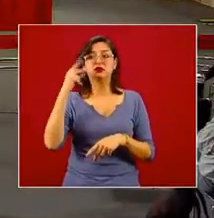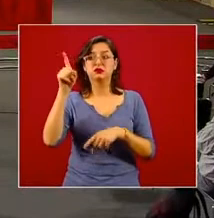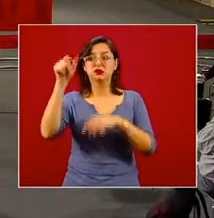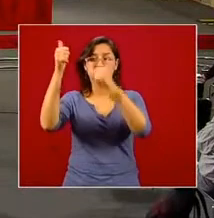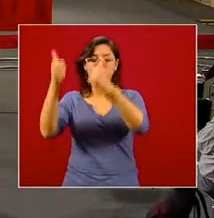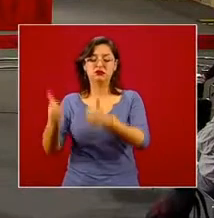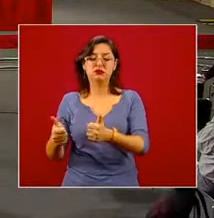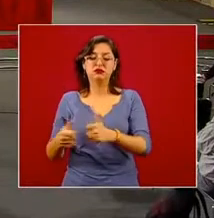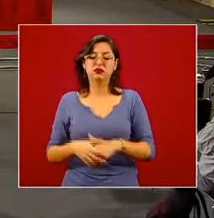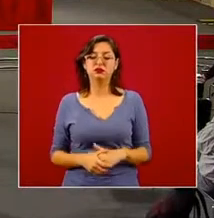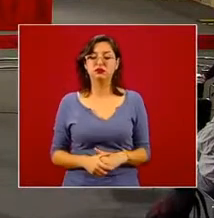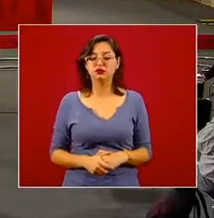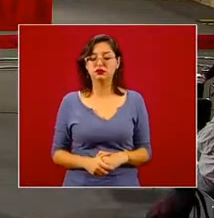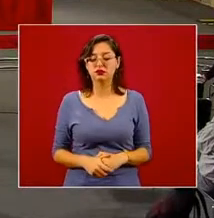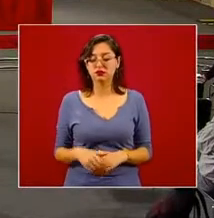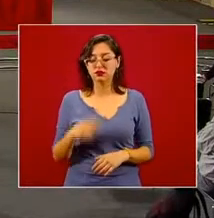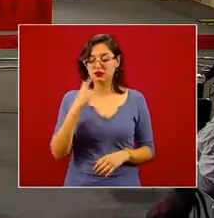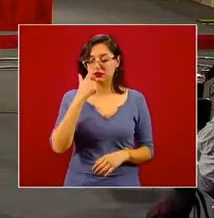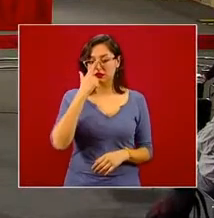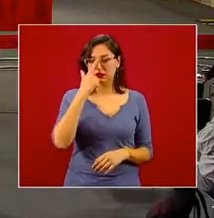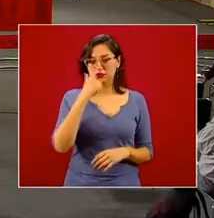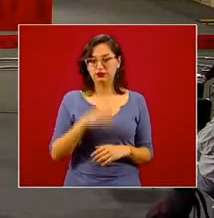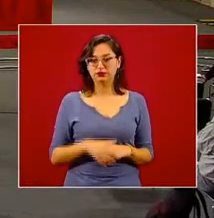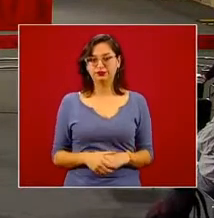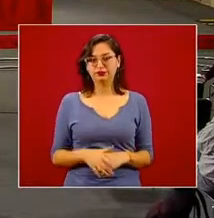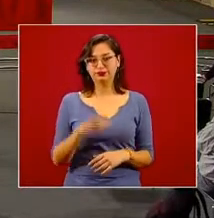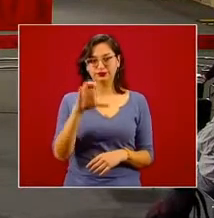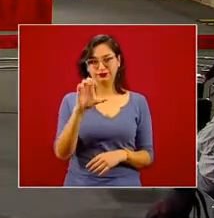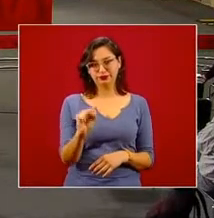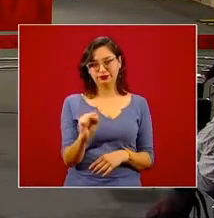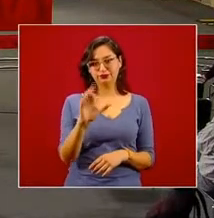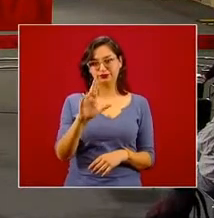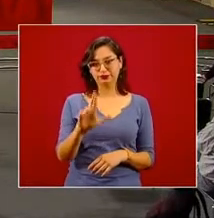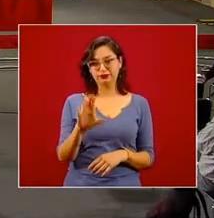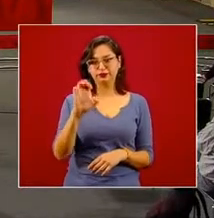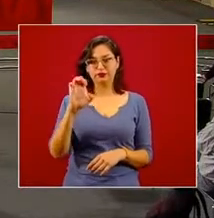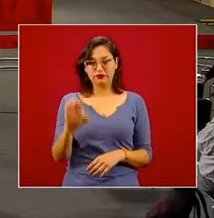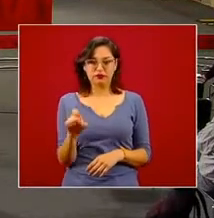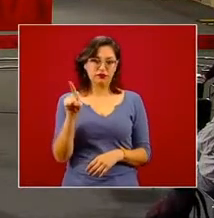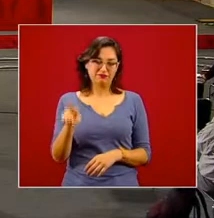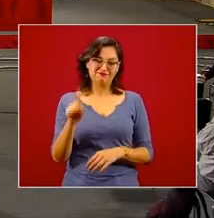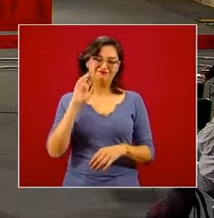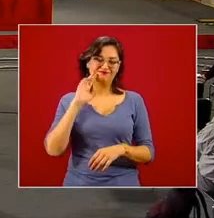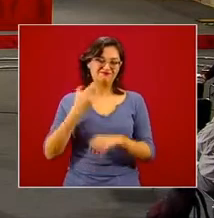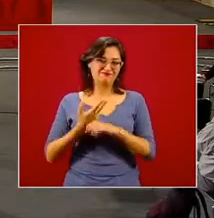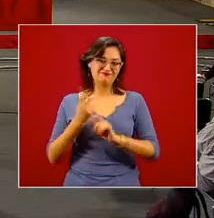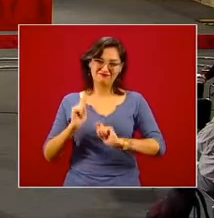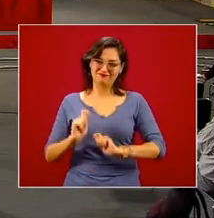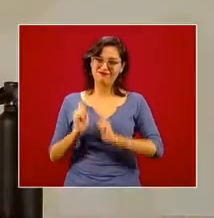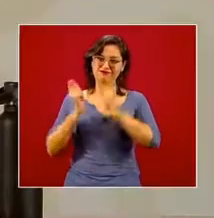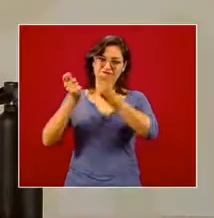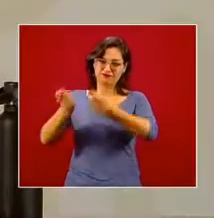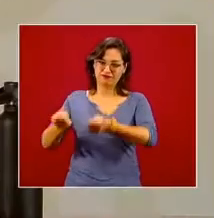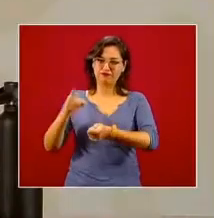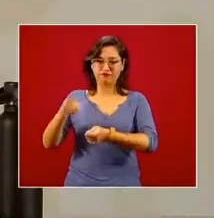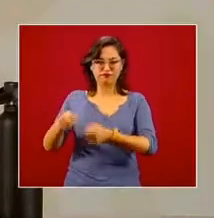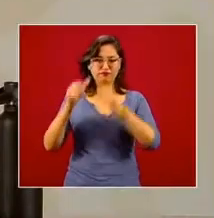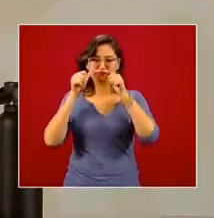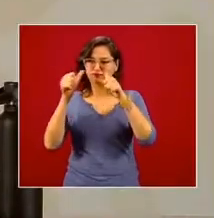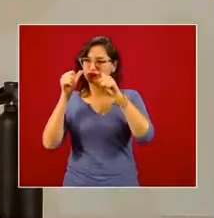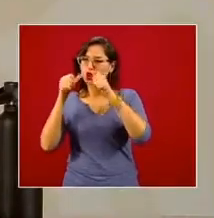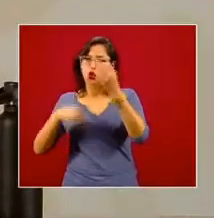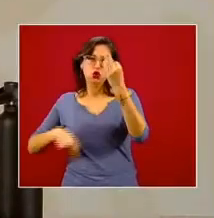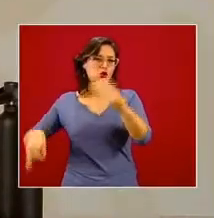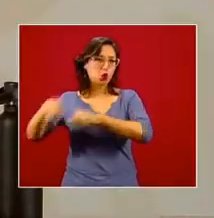visa expires, they could be sanctioned. These are over 20 Mexicans that are Ha stranded in mantenido China. una enorme atención a todas